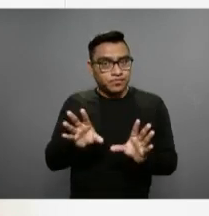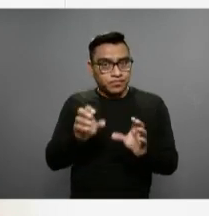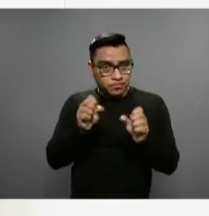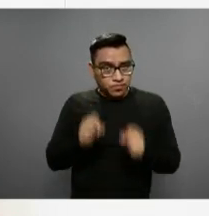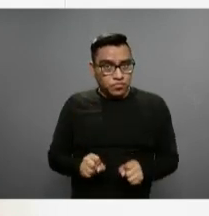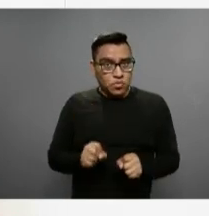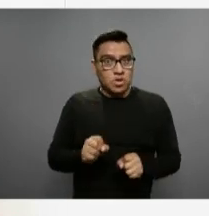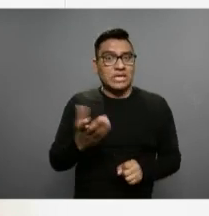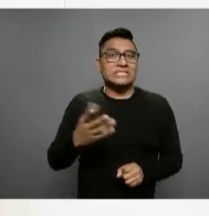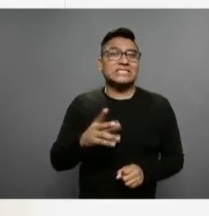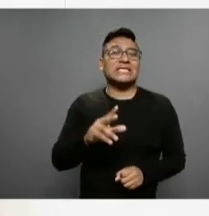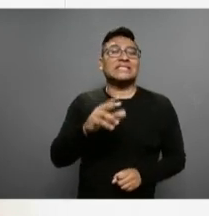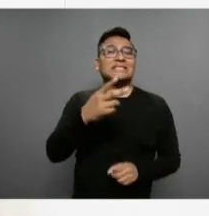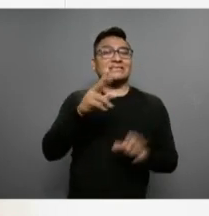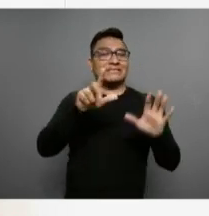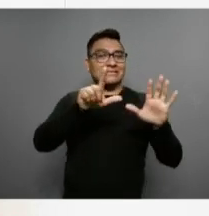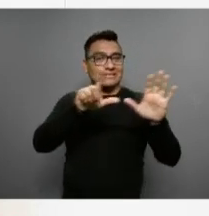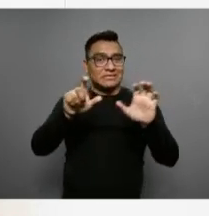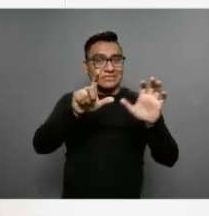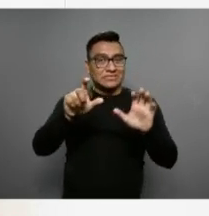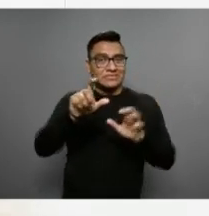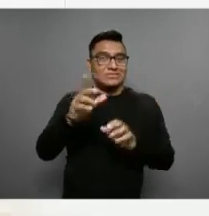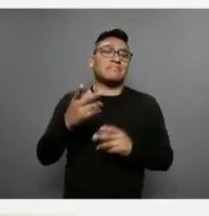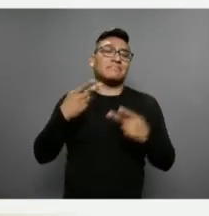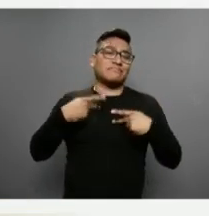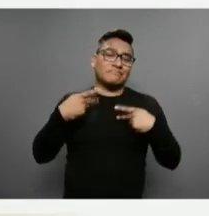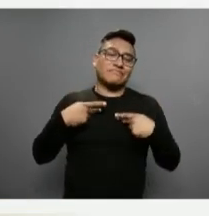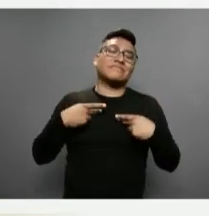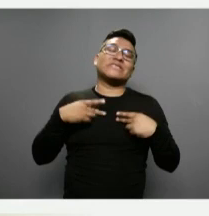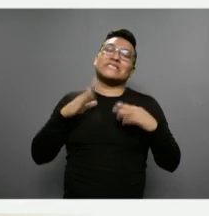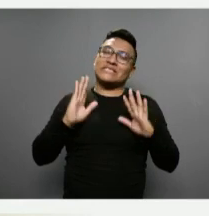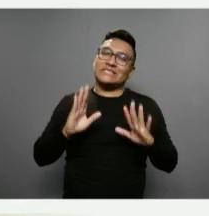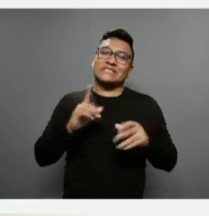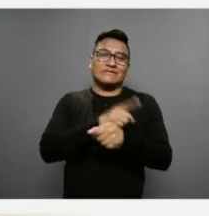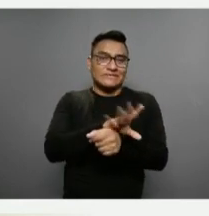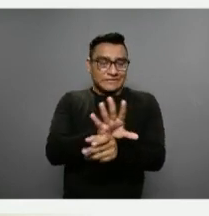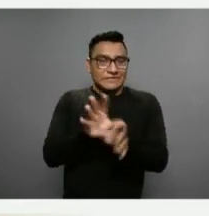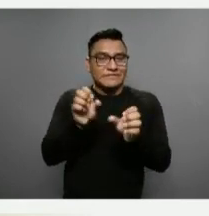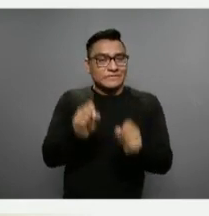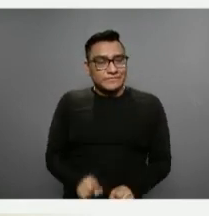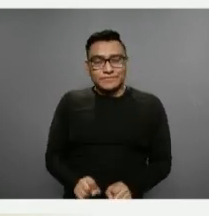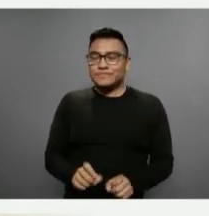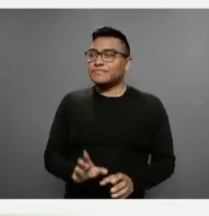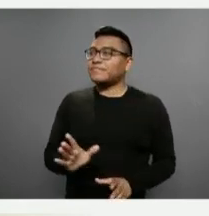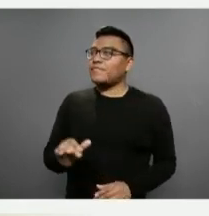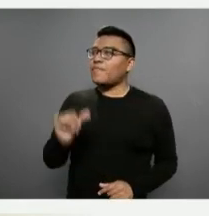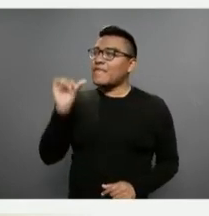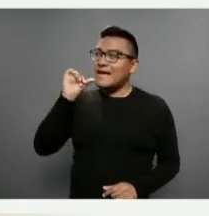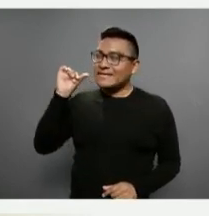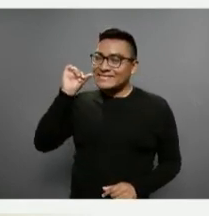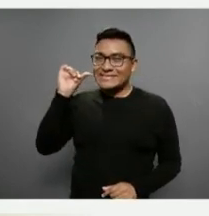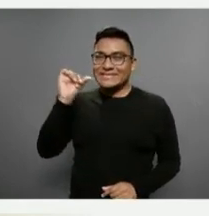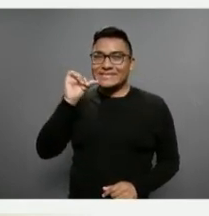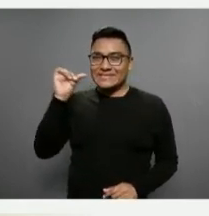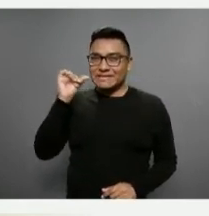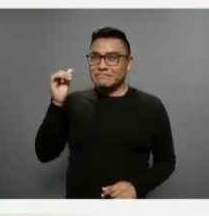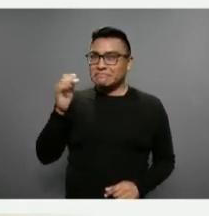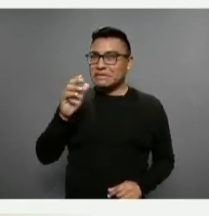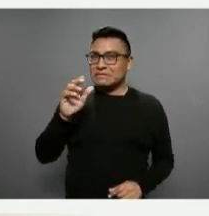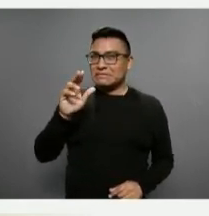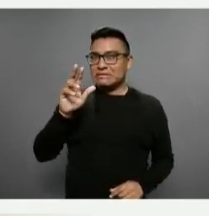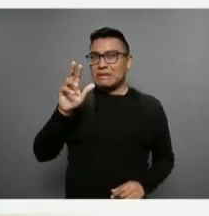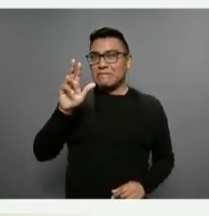suman 717 casos confirmados. Ayer el aumento entre el miércoles y el